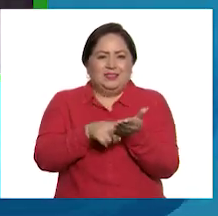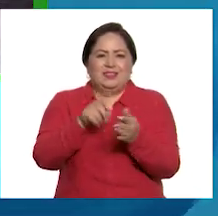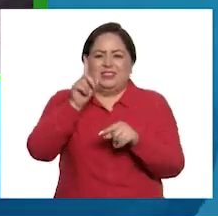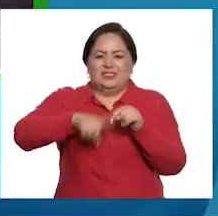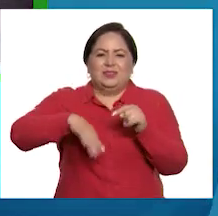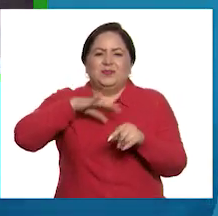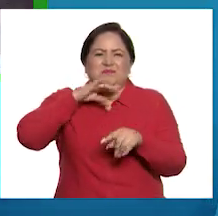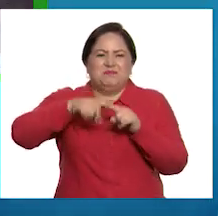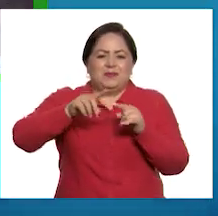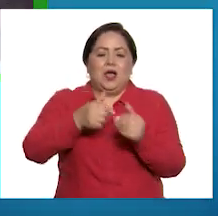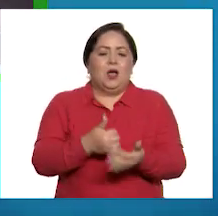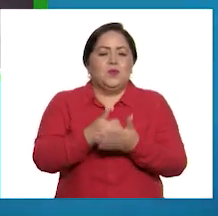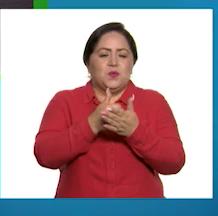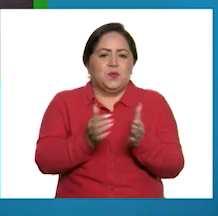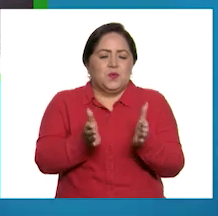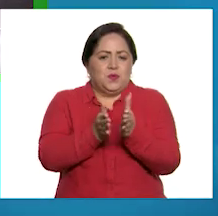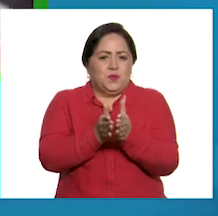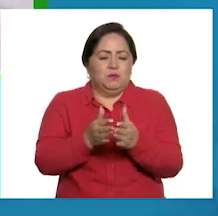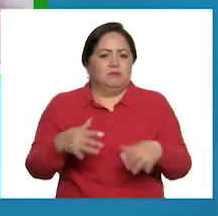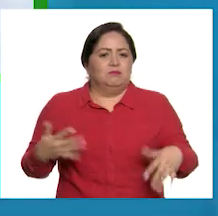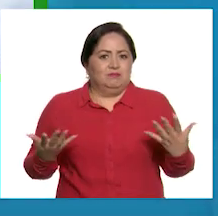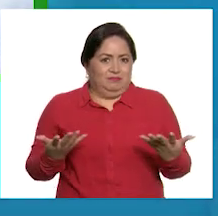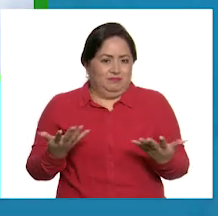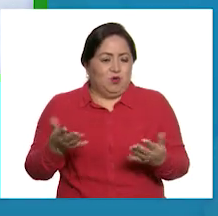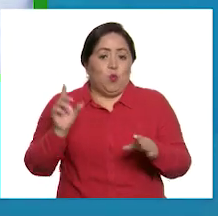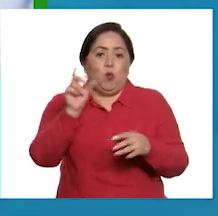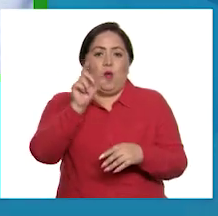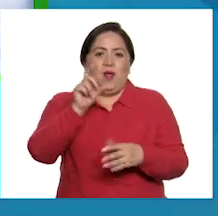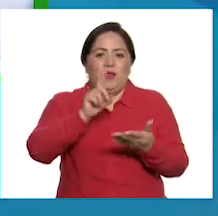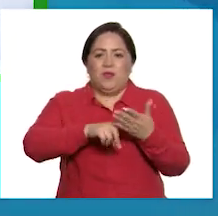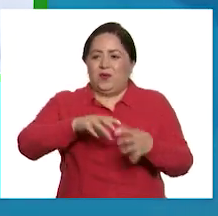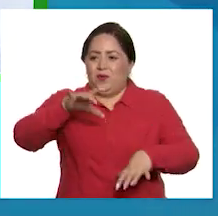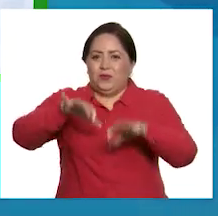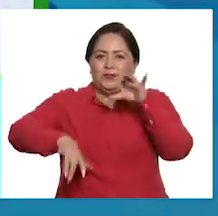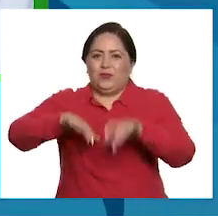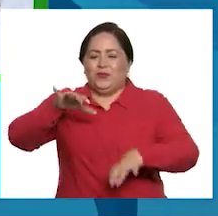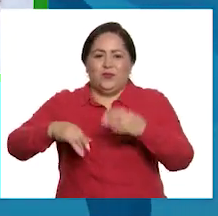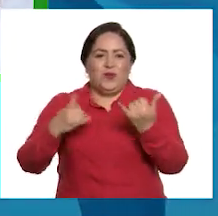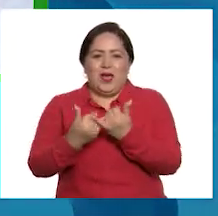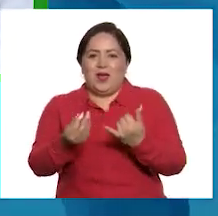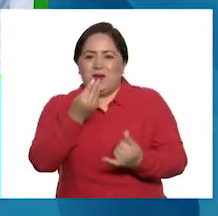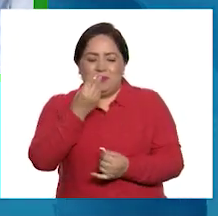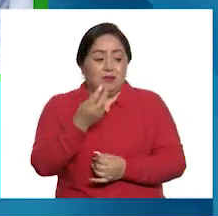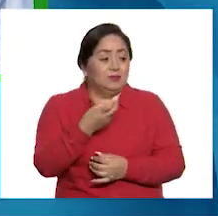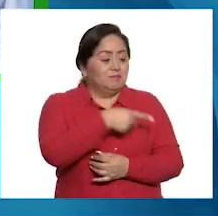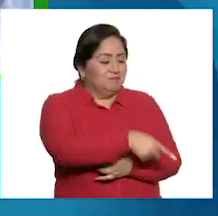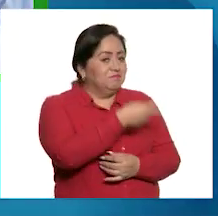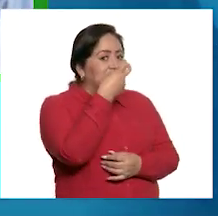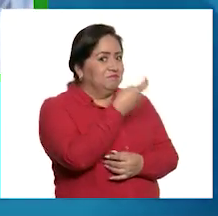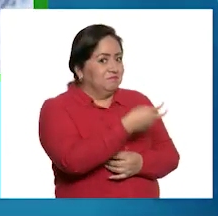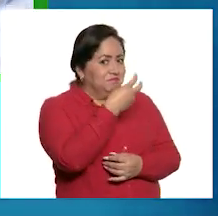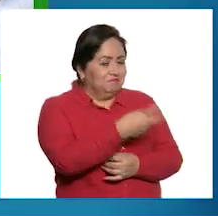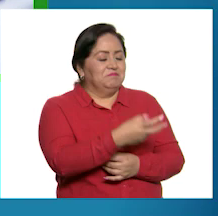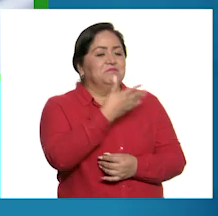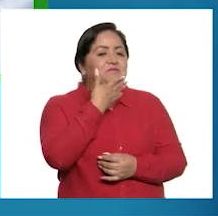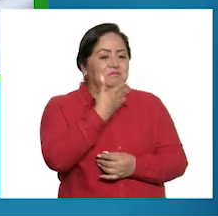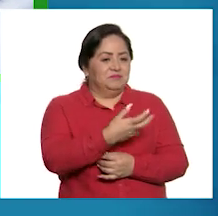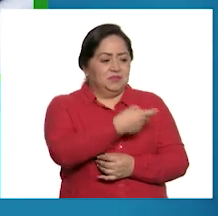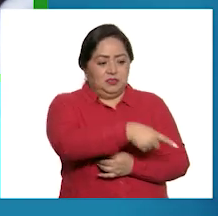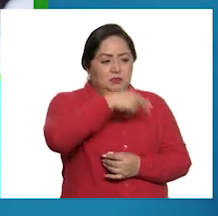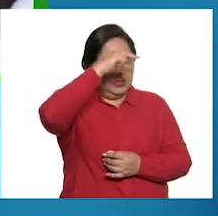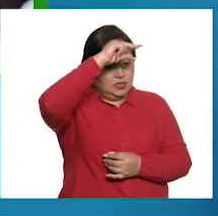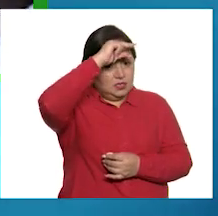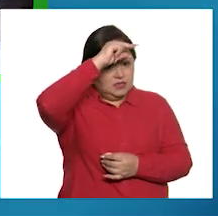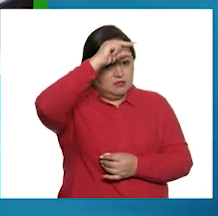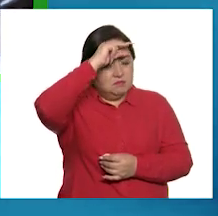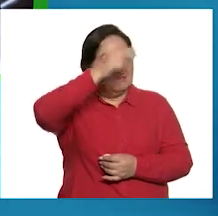los microorganismos. Como cuando hervimos los alimentos en agua, ¿no? Exactamente, Ale. Eres